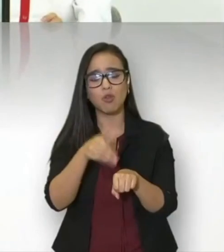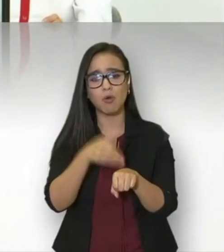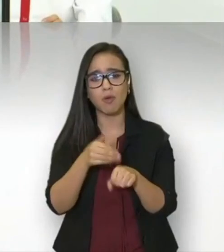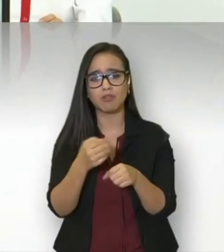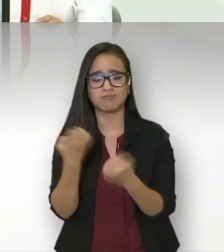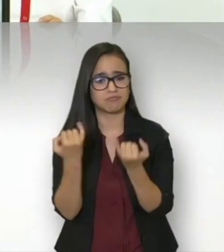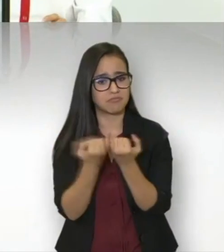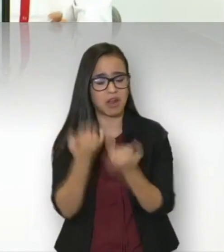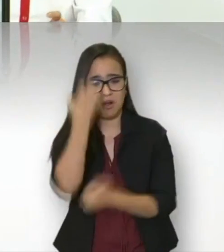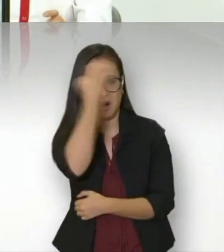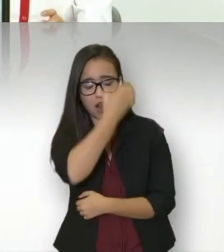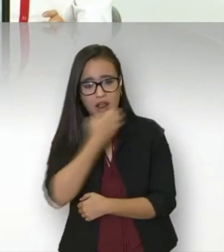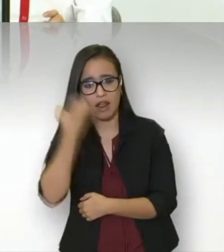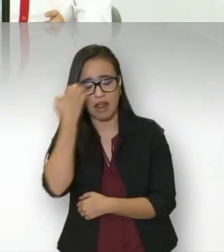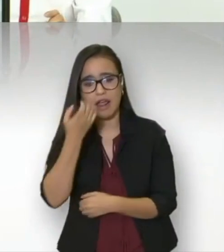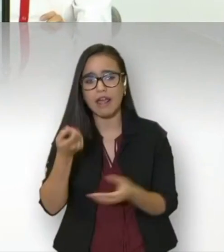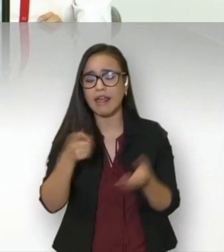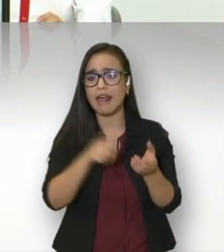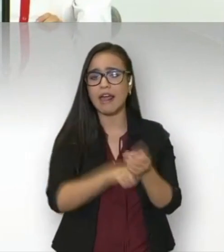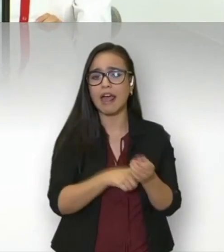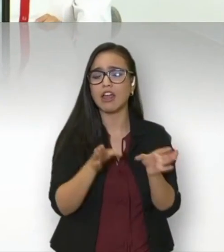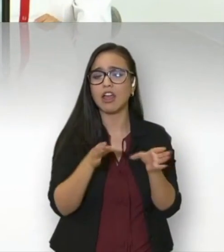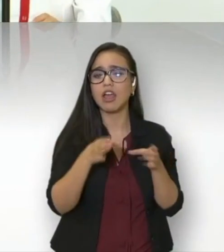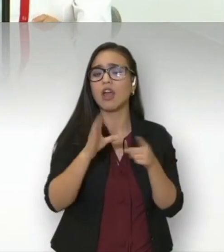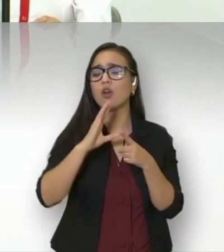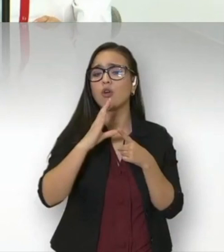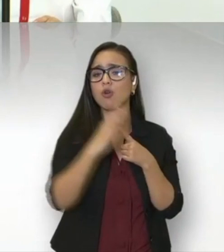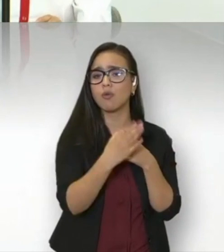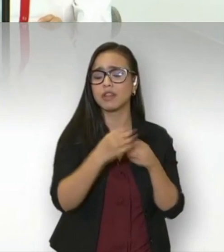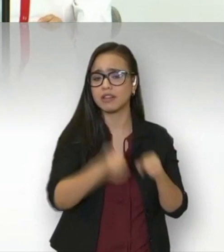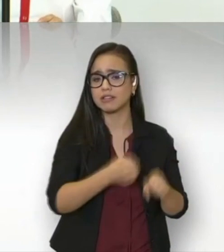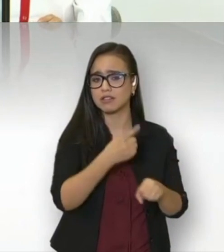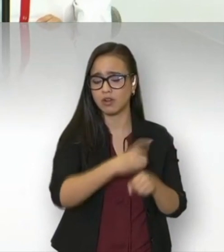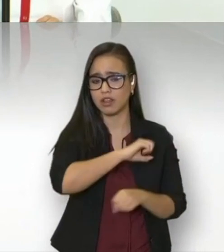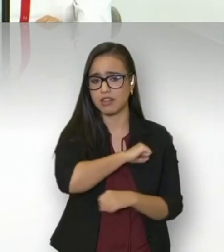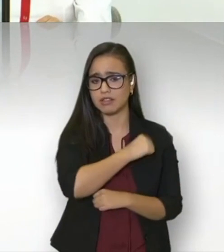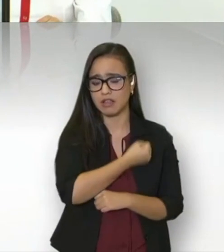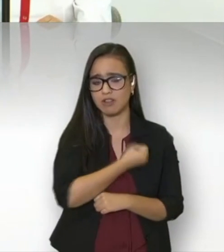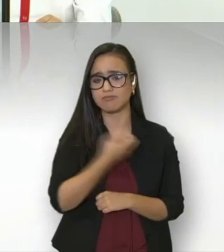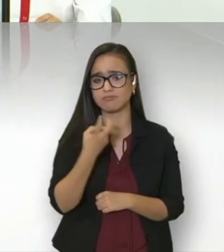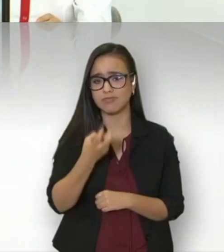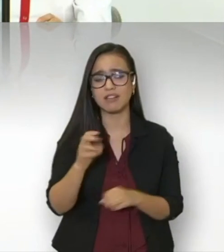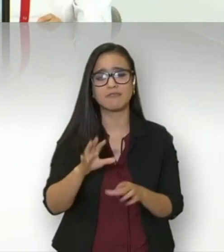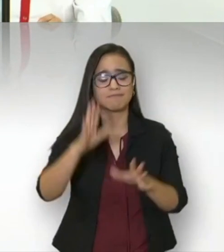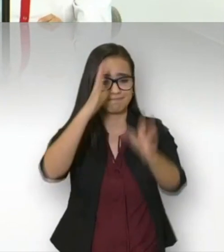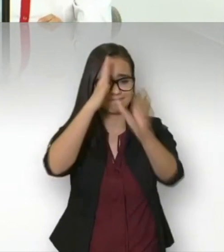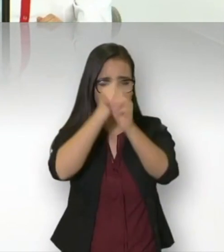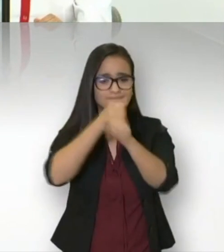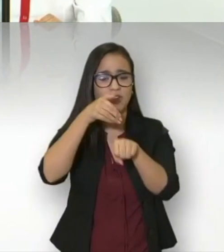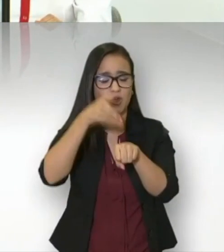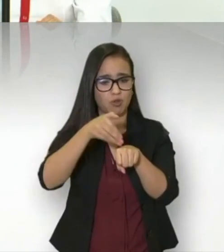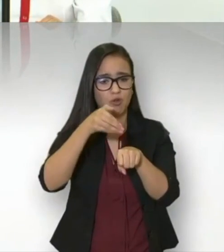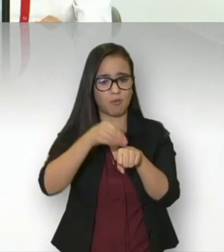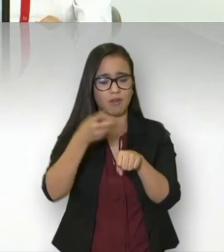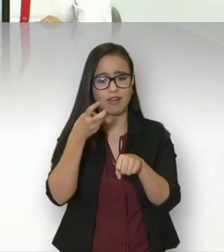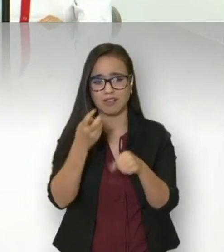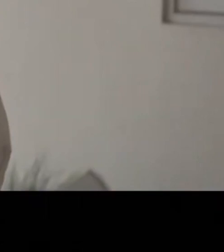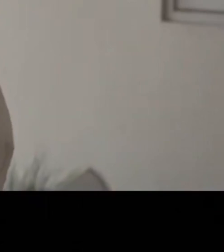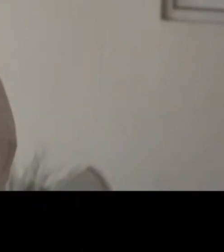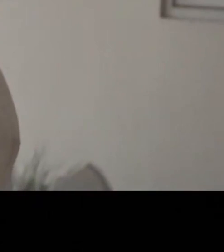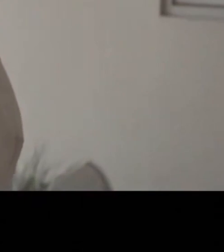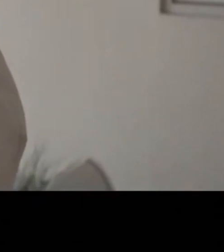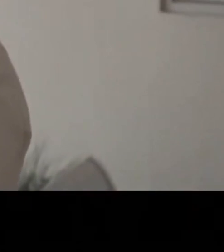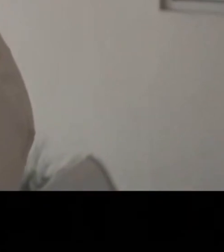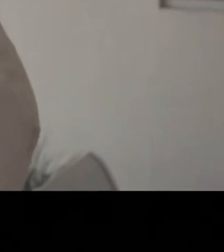emitidos por la federación por lo que reiteró que el semáforo continuará representando un máximo de riesgo por kobe 19